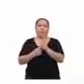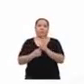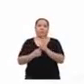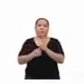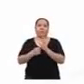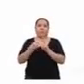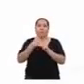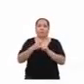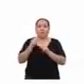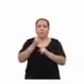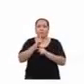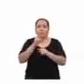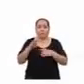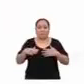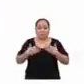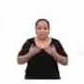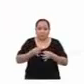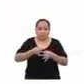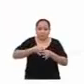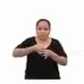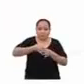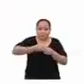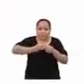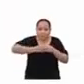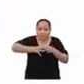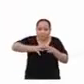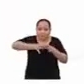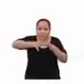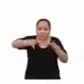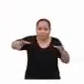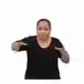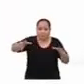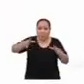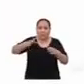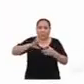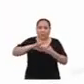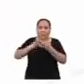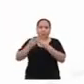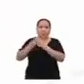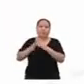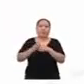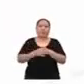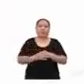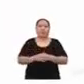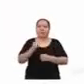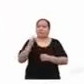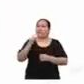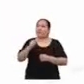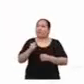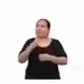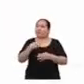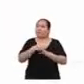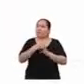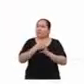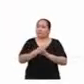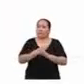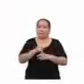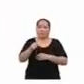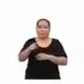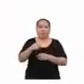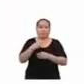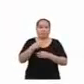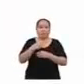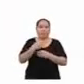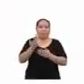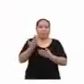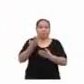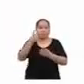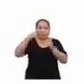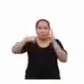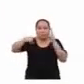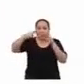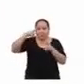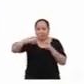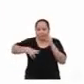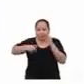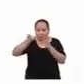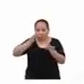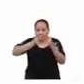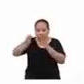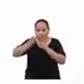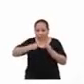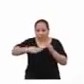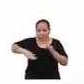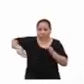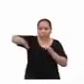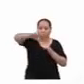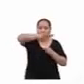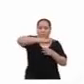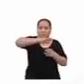pero no podremos extender a la población. ¡Wow! Esta herramienta da la capacidad de poder describir toda una